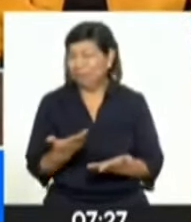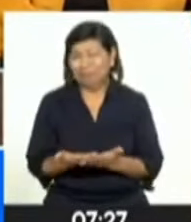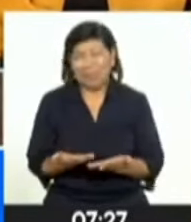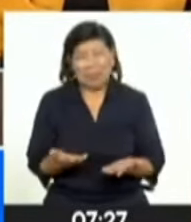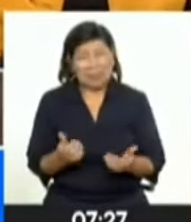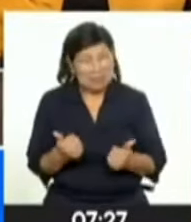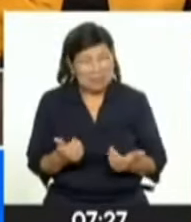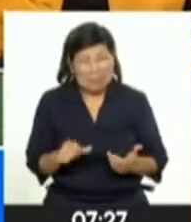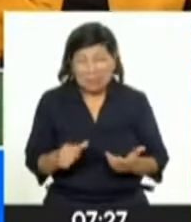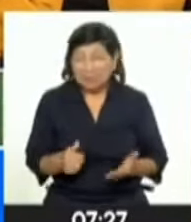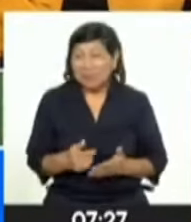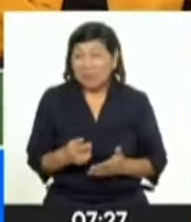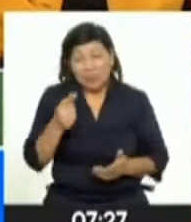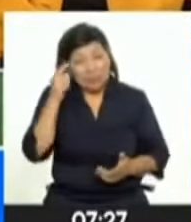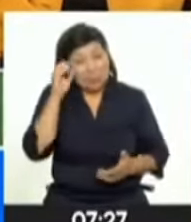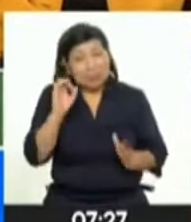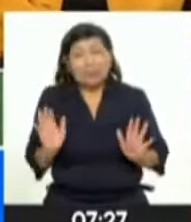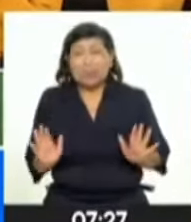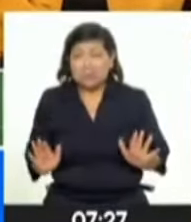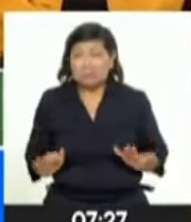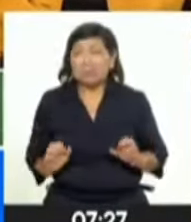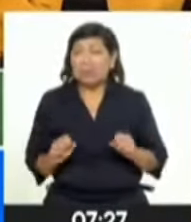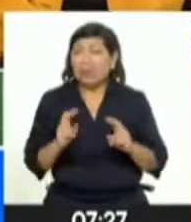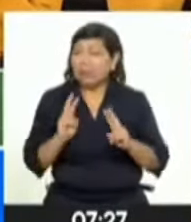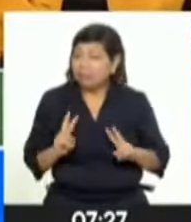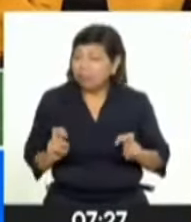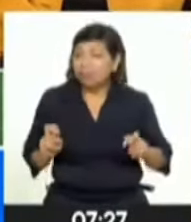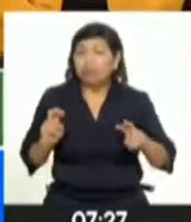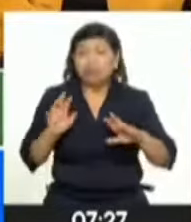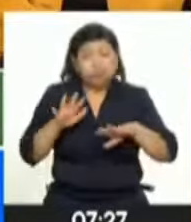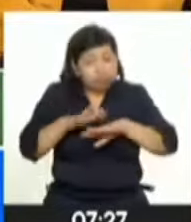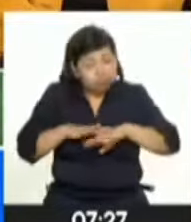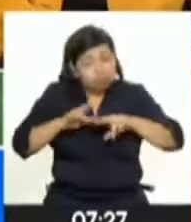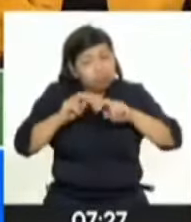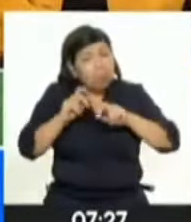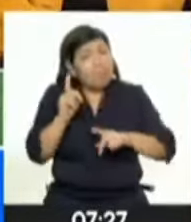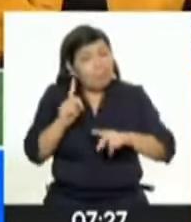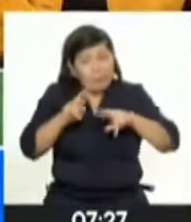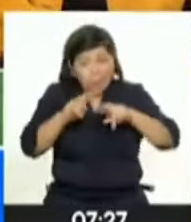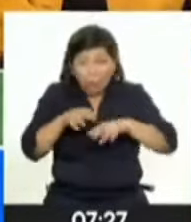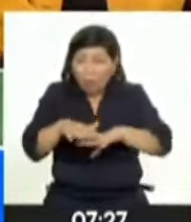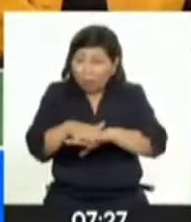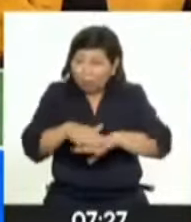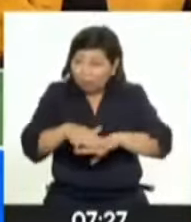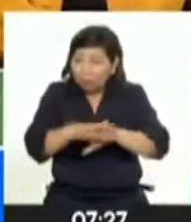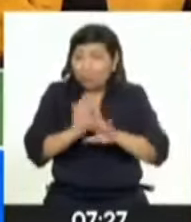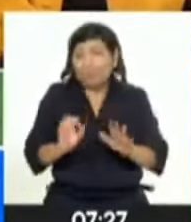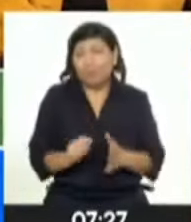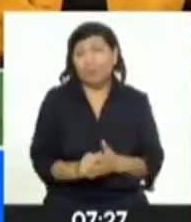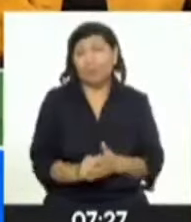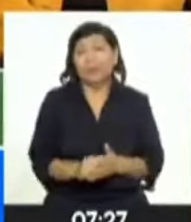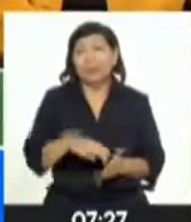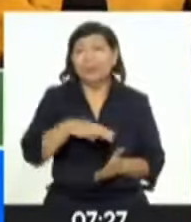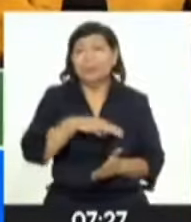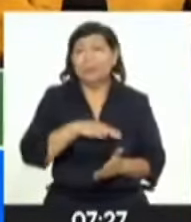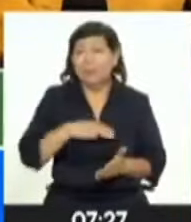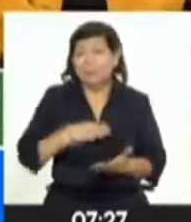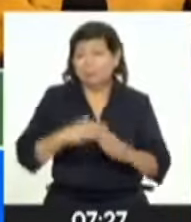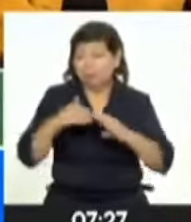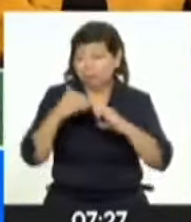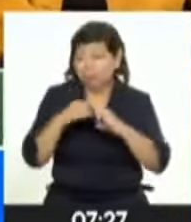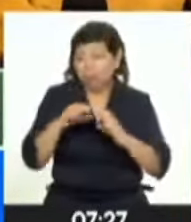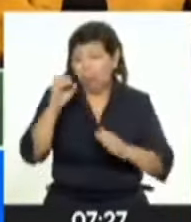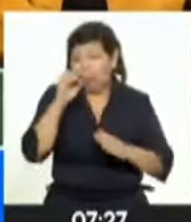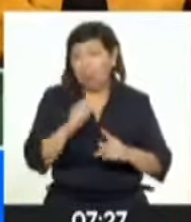esta naturaleza. Sí, es una propuesta que tiene que ser debidamente analizada. En su oportunidad, el ministerio emitió